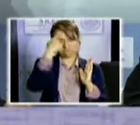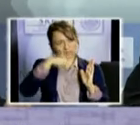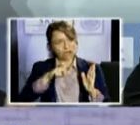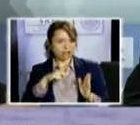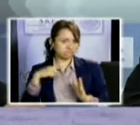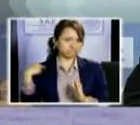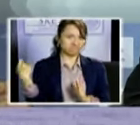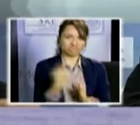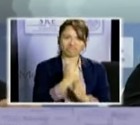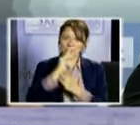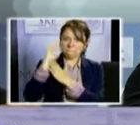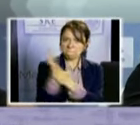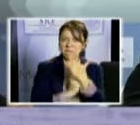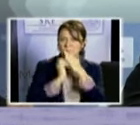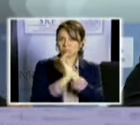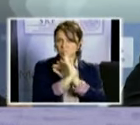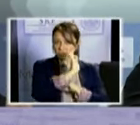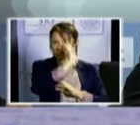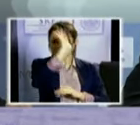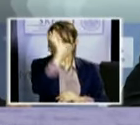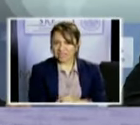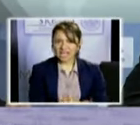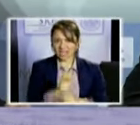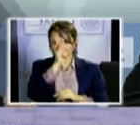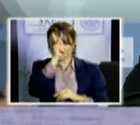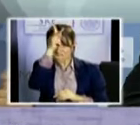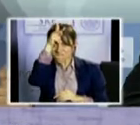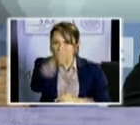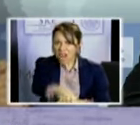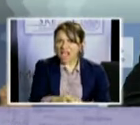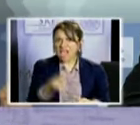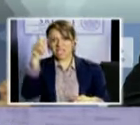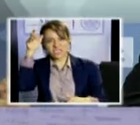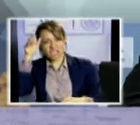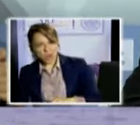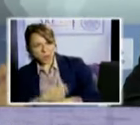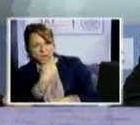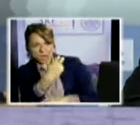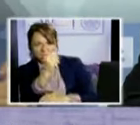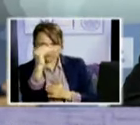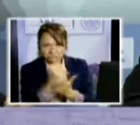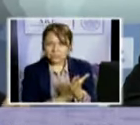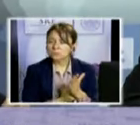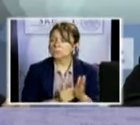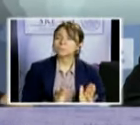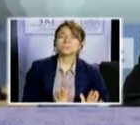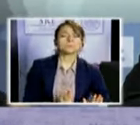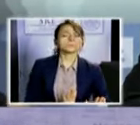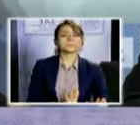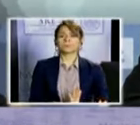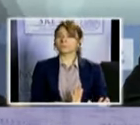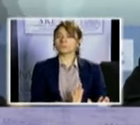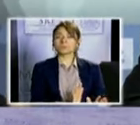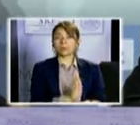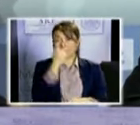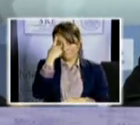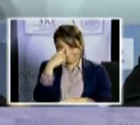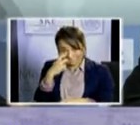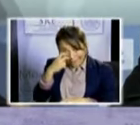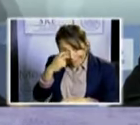proporcional los niveles de criminalidad y de violencia. Se trata de entender que para combatir la criminalidad y la violencia se